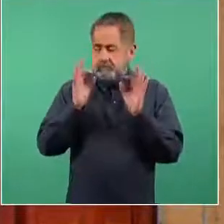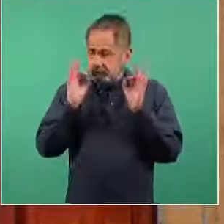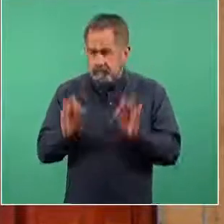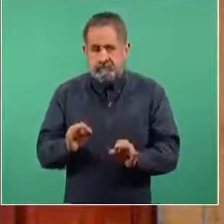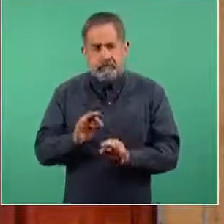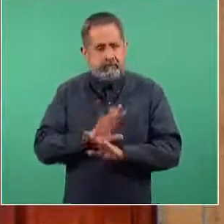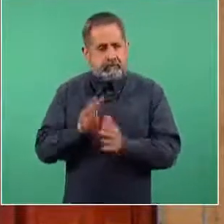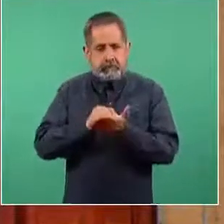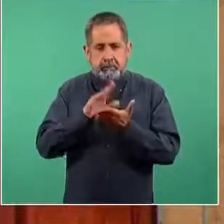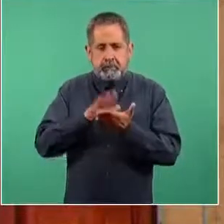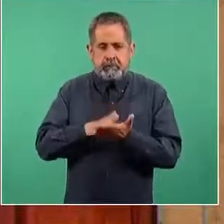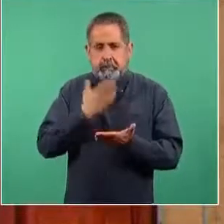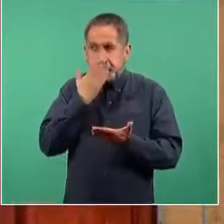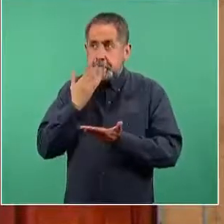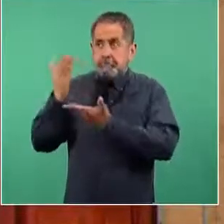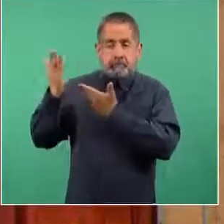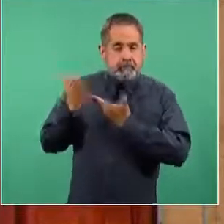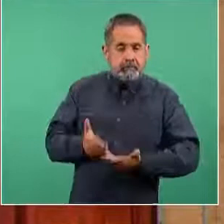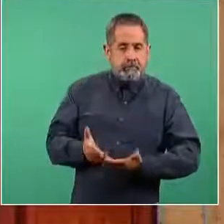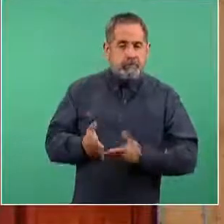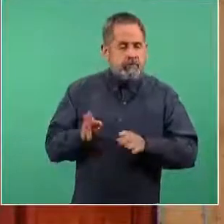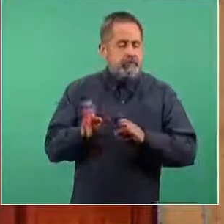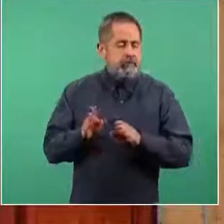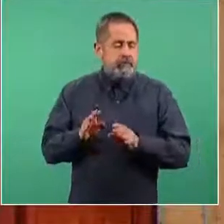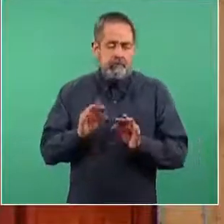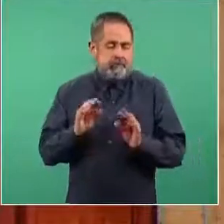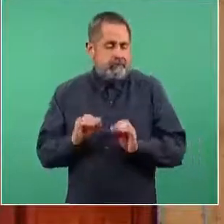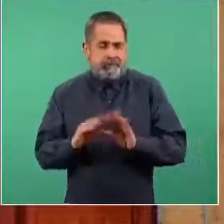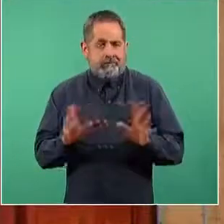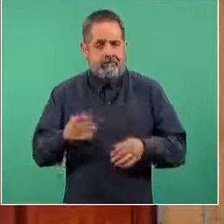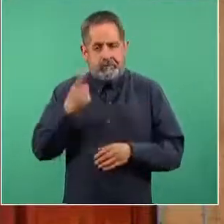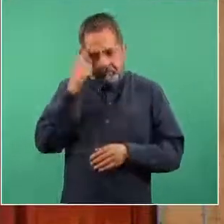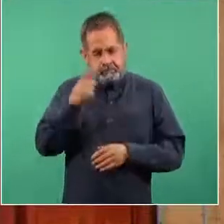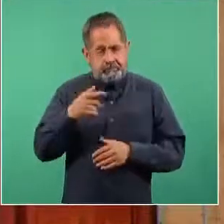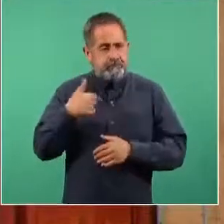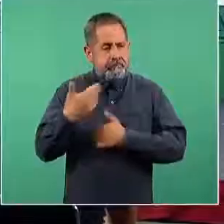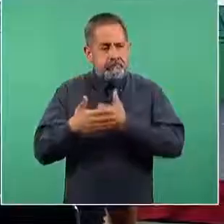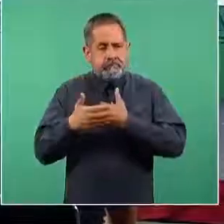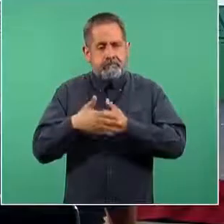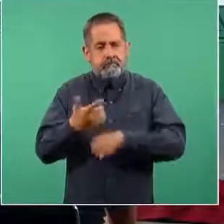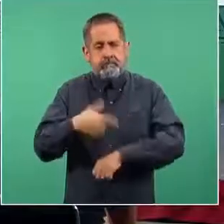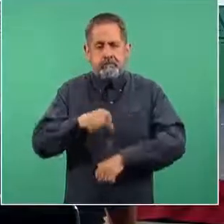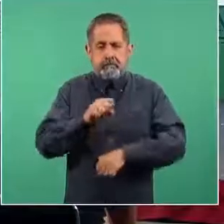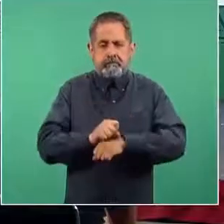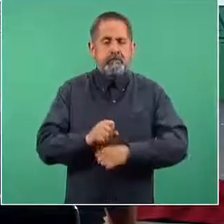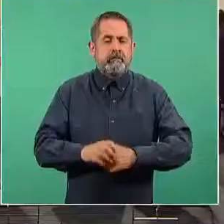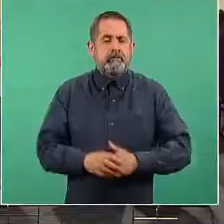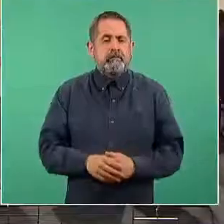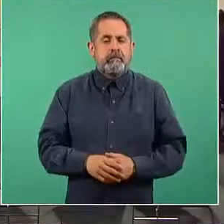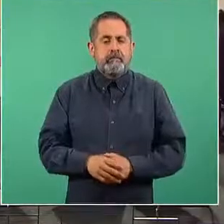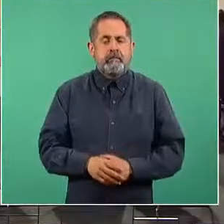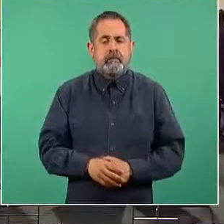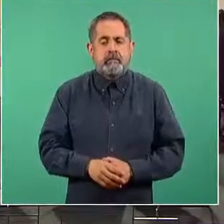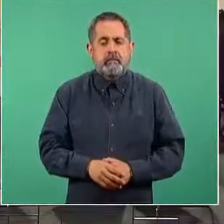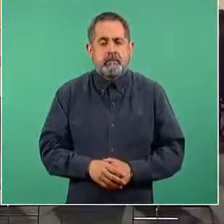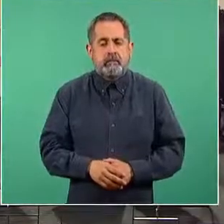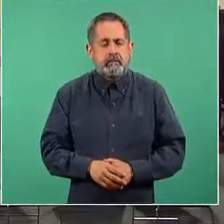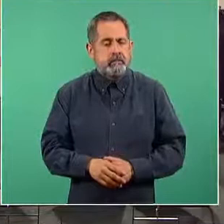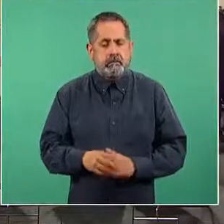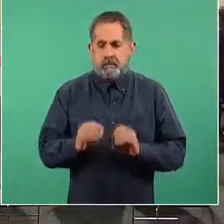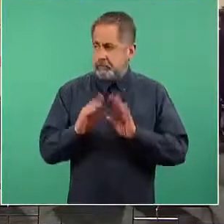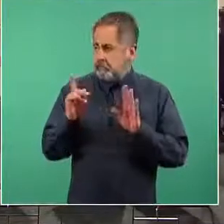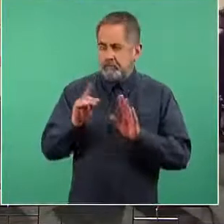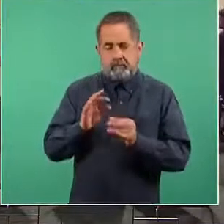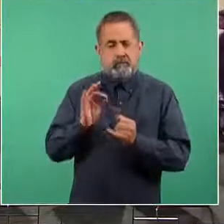confirmado en arribos, en llegada de embarques, obviamente para la próxima semana. Bien, entonces esta sí tengo entendida